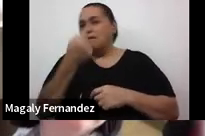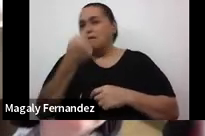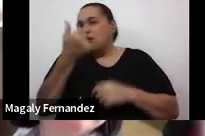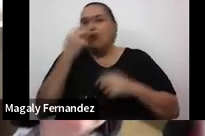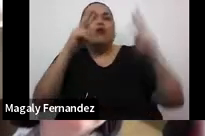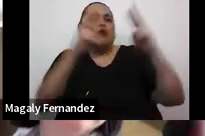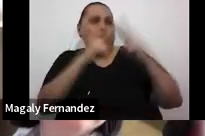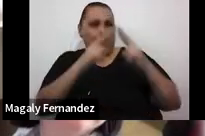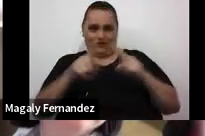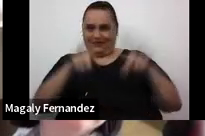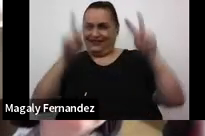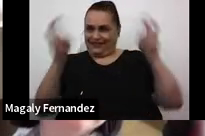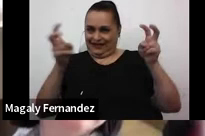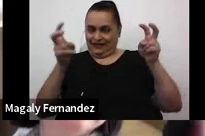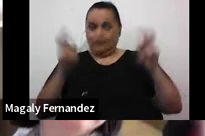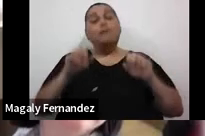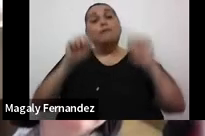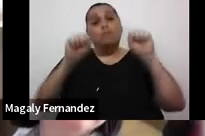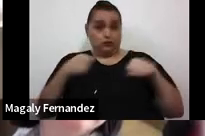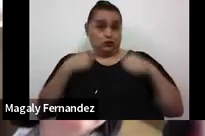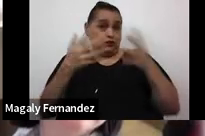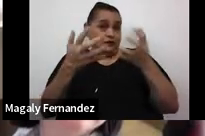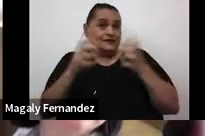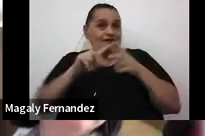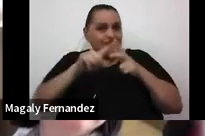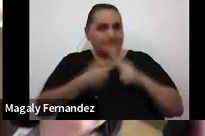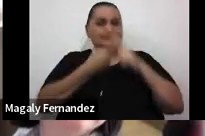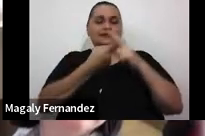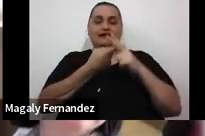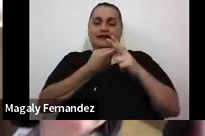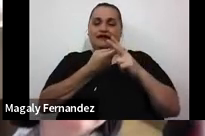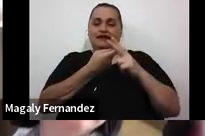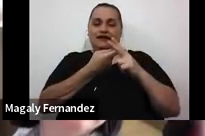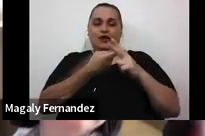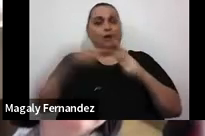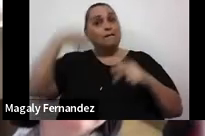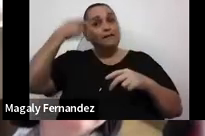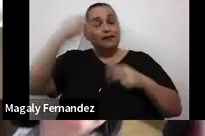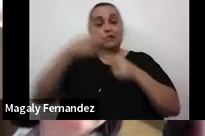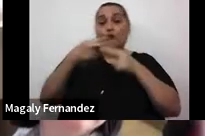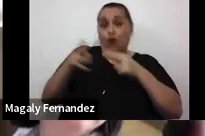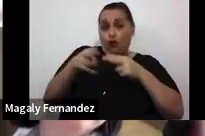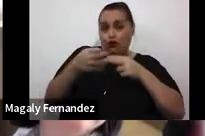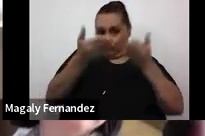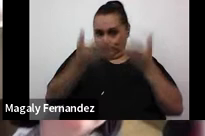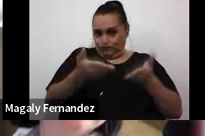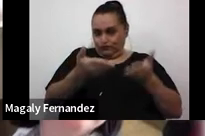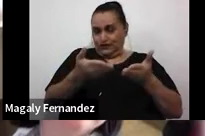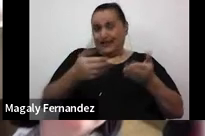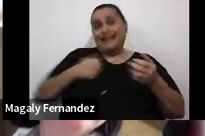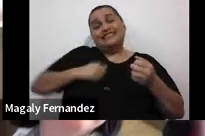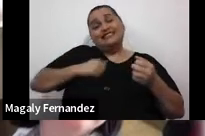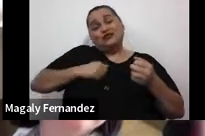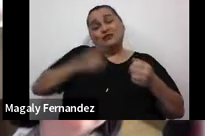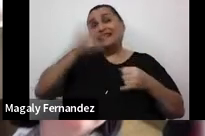se conoce por eso yo quisiera bueno iniciar con un con un videíto pequeño les pido disculpas porque